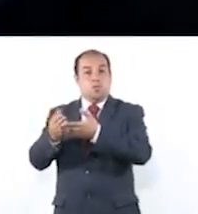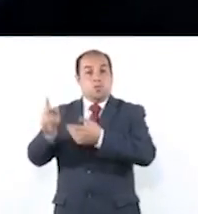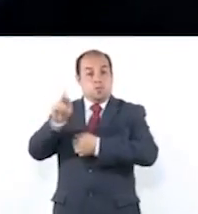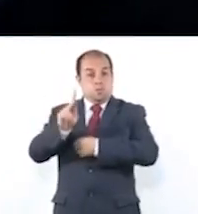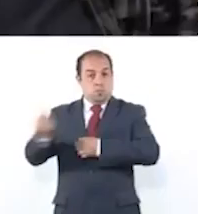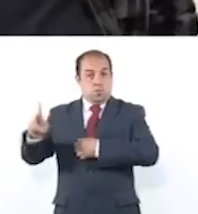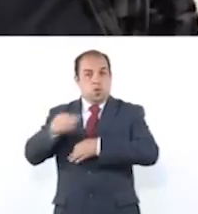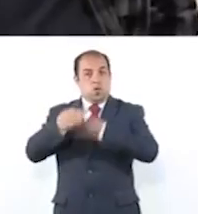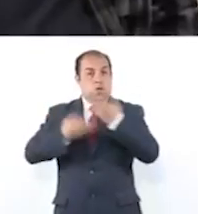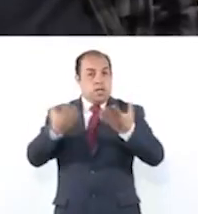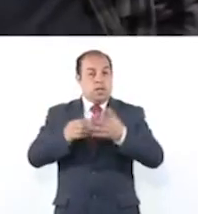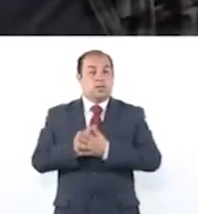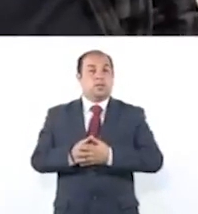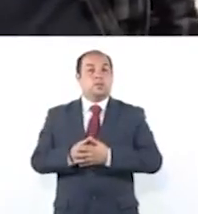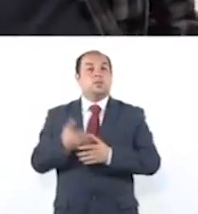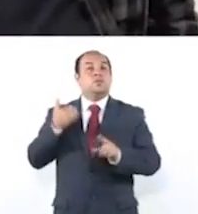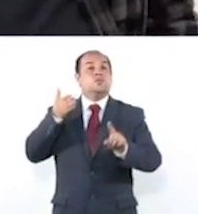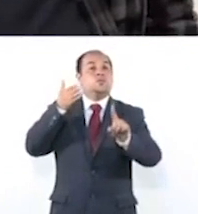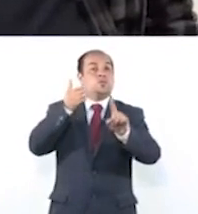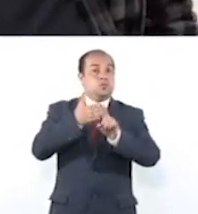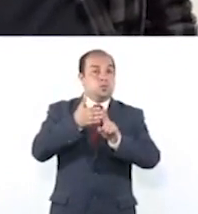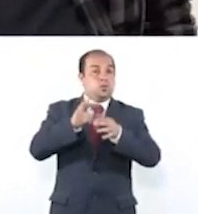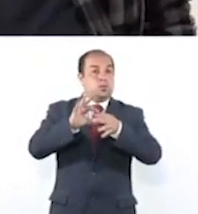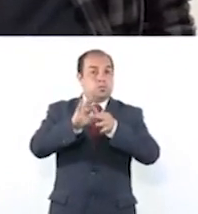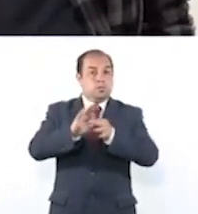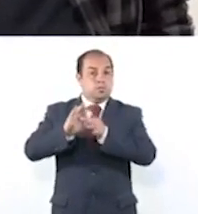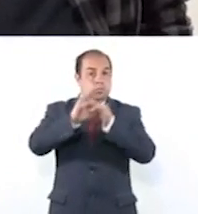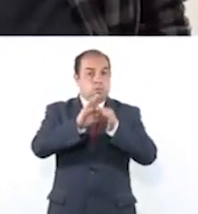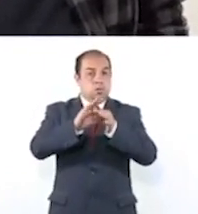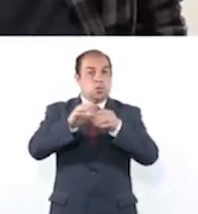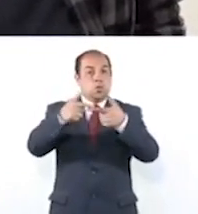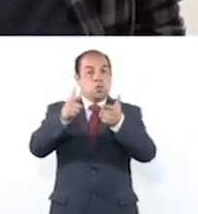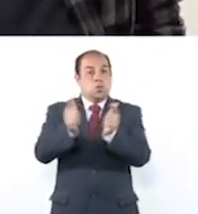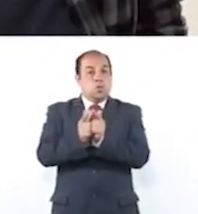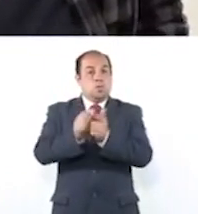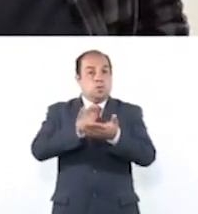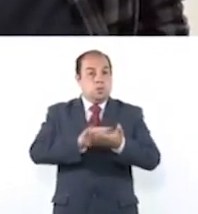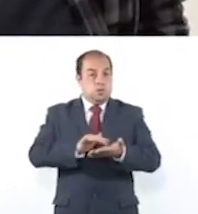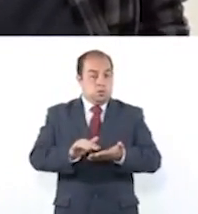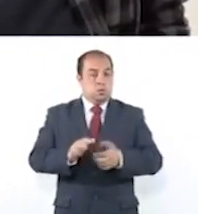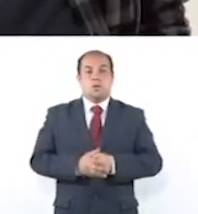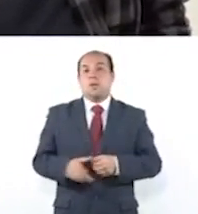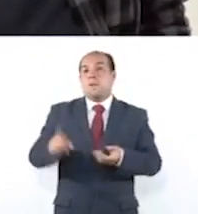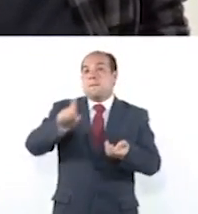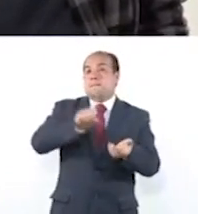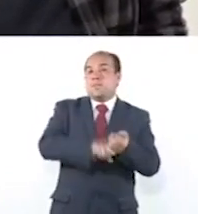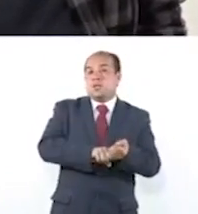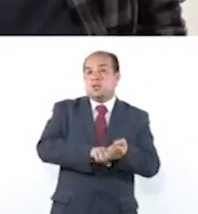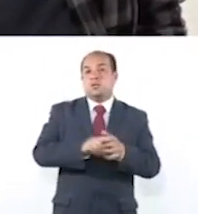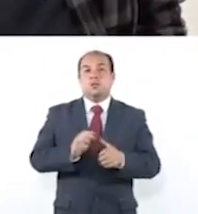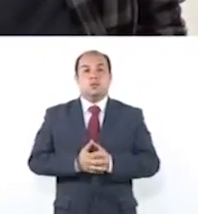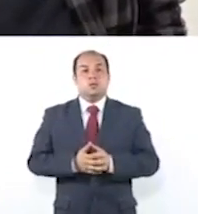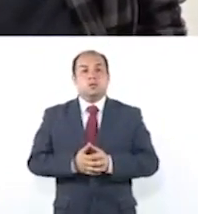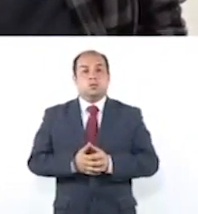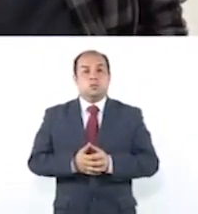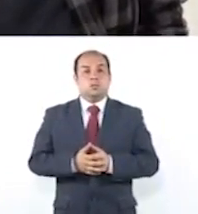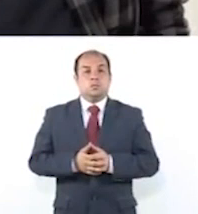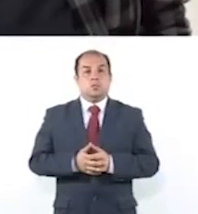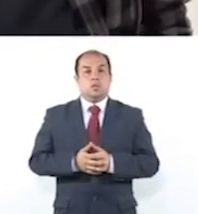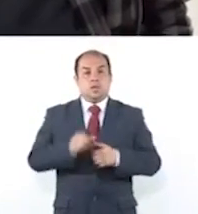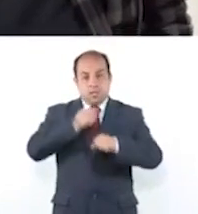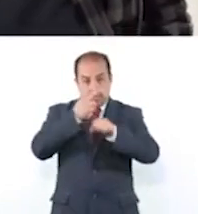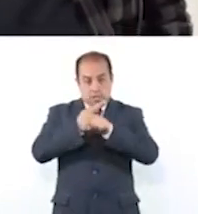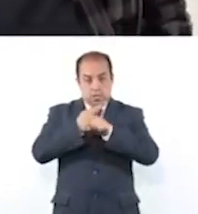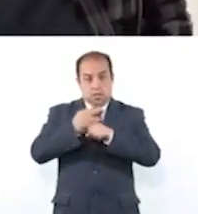lo que hacemos esté involucrado y relacionado con clubes de lectura. Particularmente la Secretaría de Cultura con